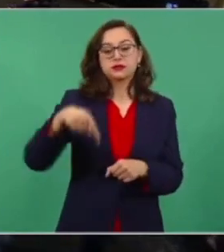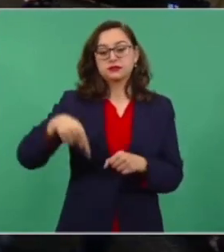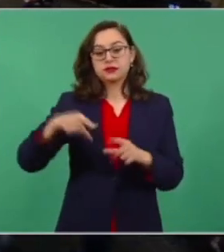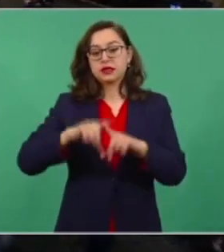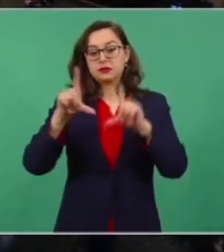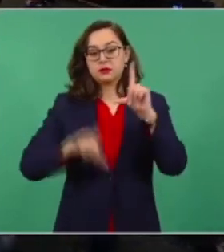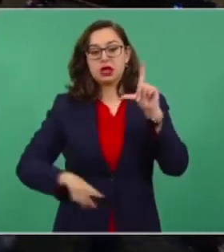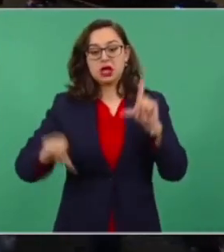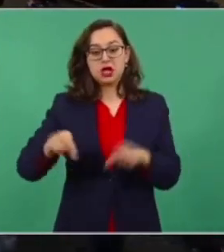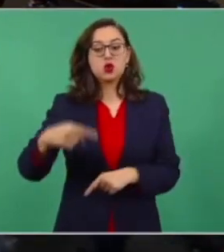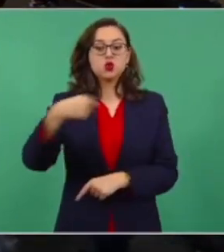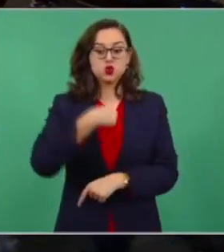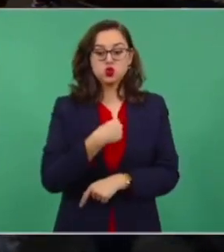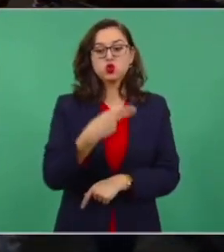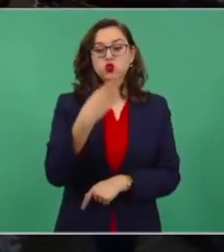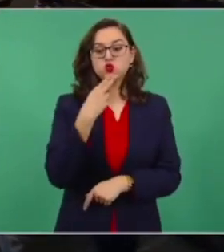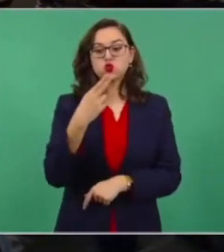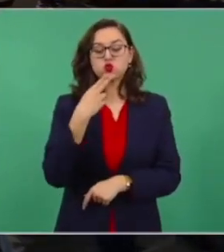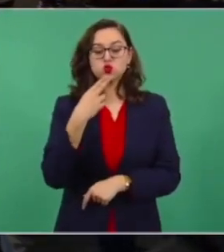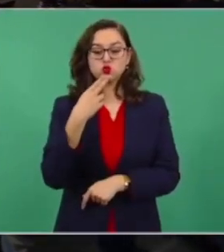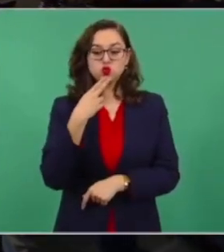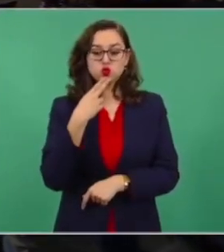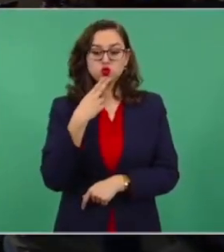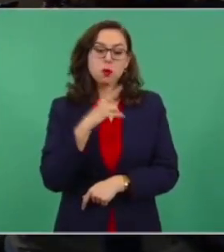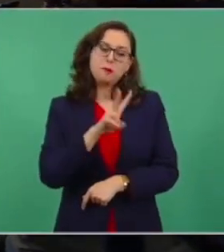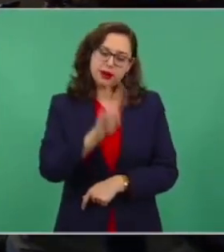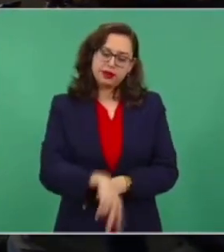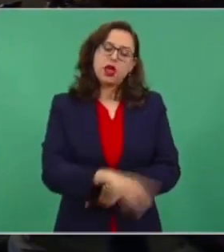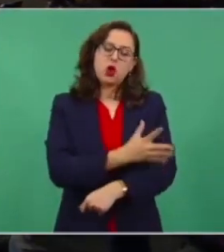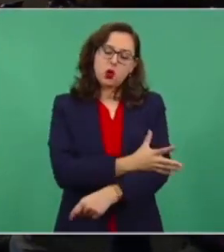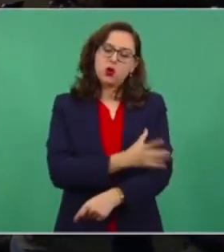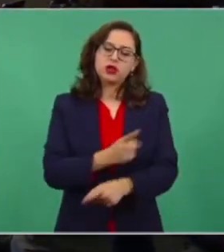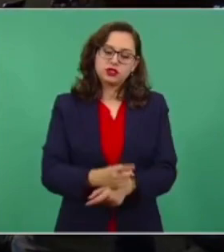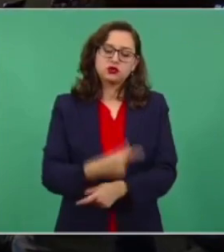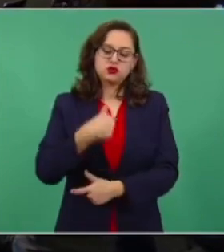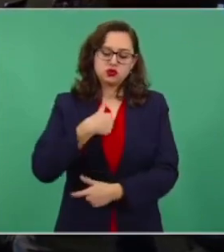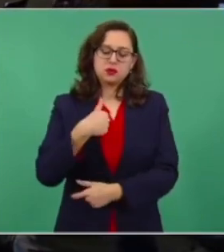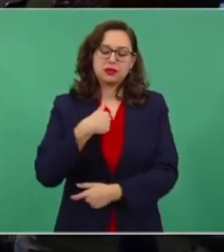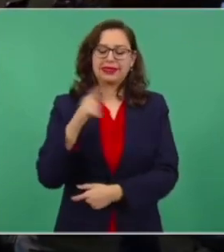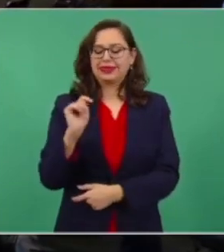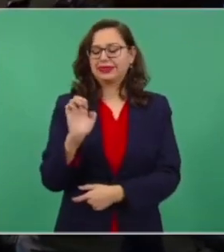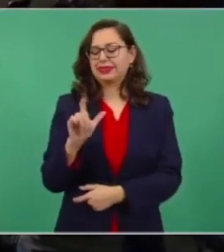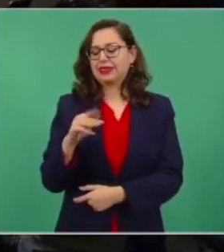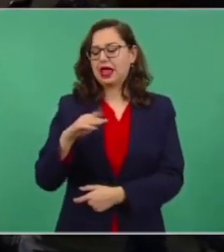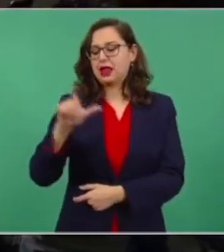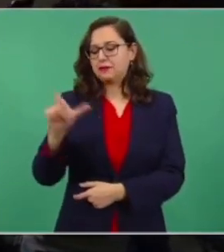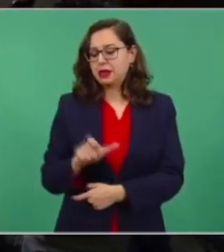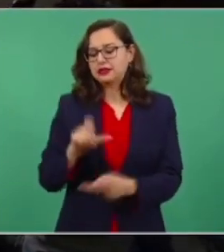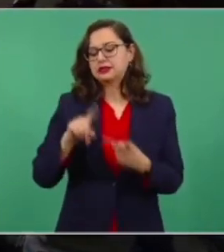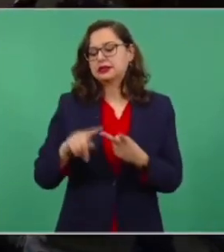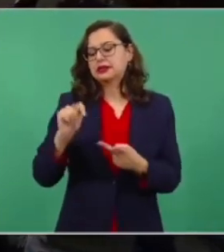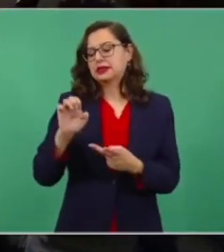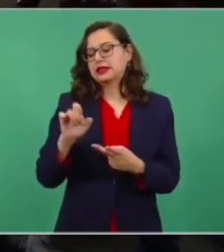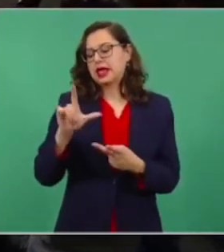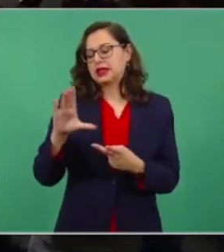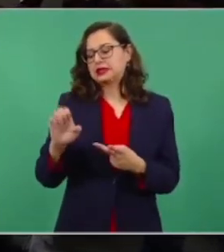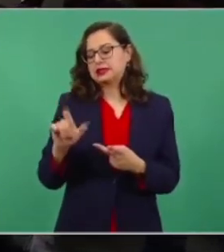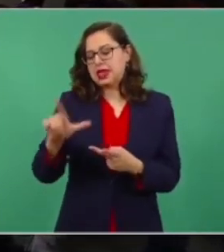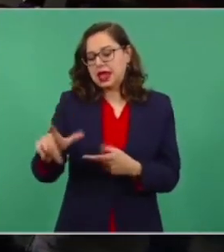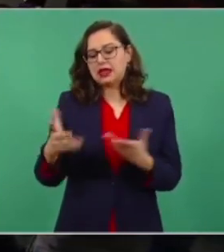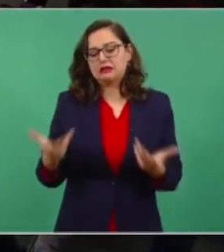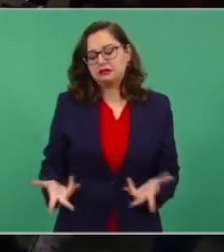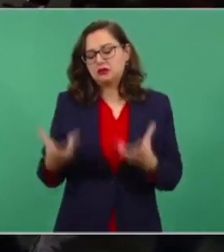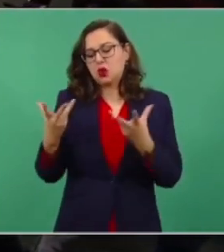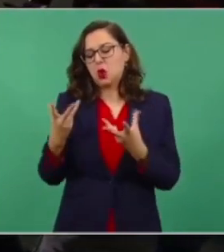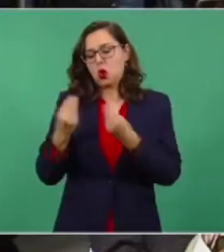soy un usuario también, se lo tengo que decir abiertamente de esta compañía. Como usted sabe, yo vengo